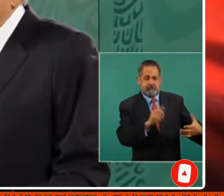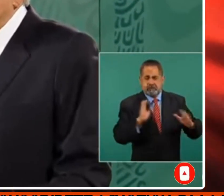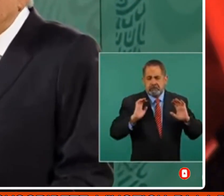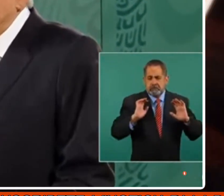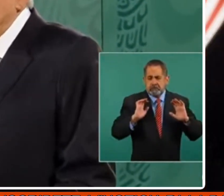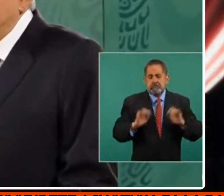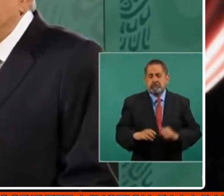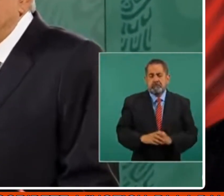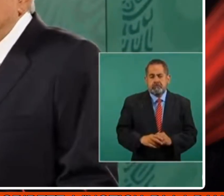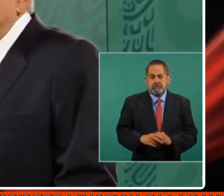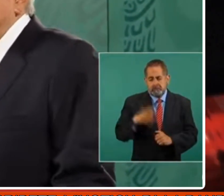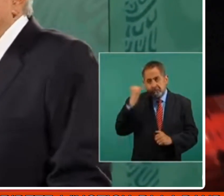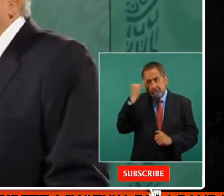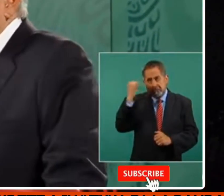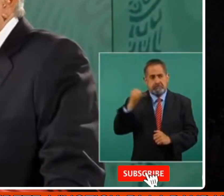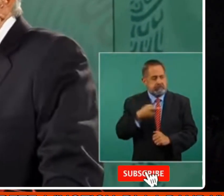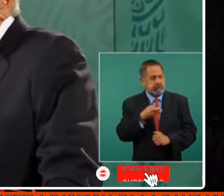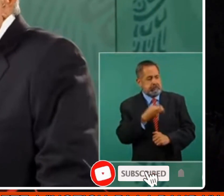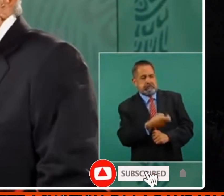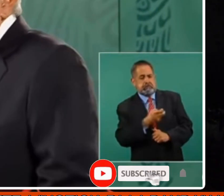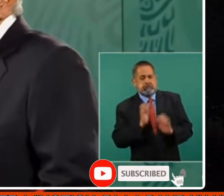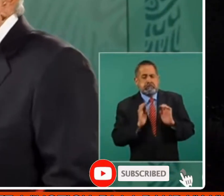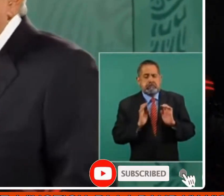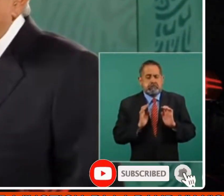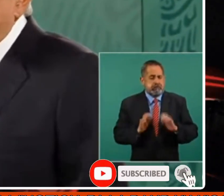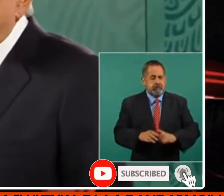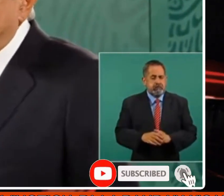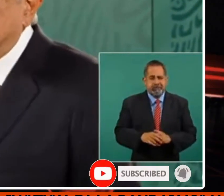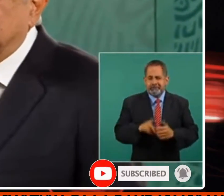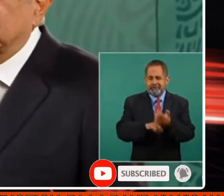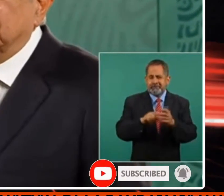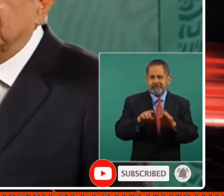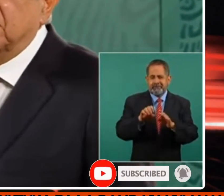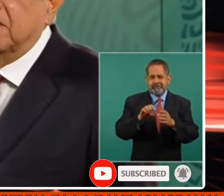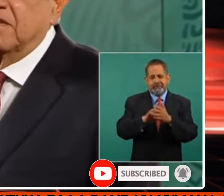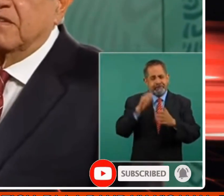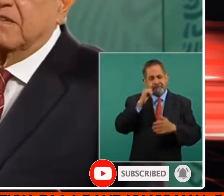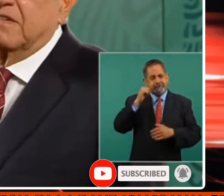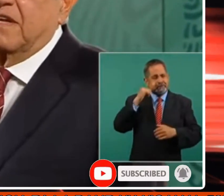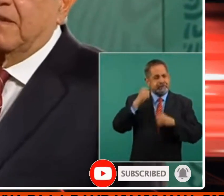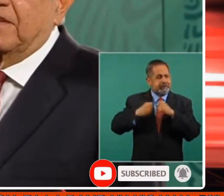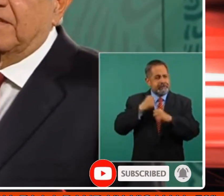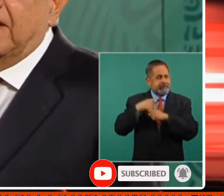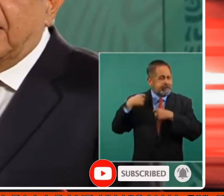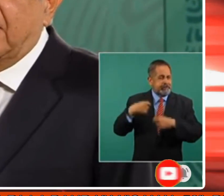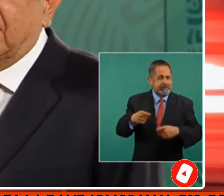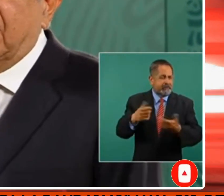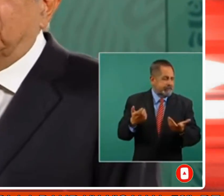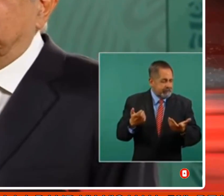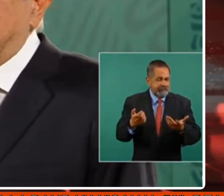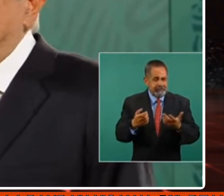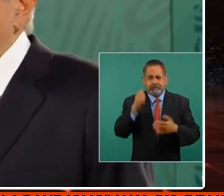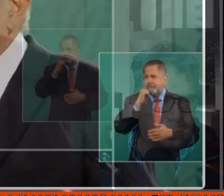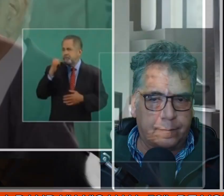Es un pensamiento, como ha existido siempre, cada vez que hay